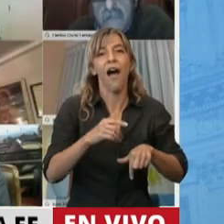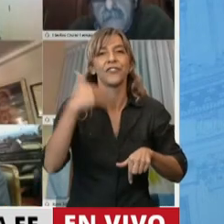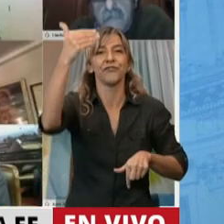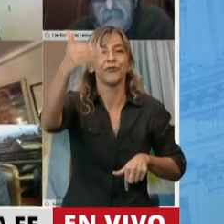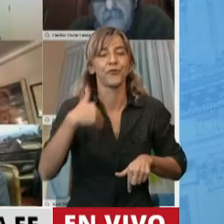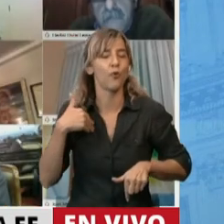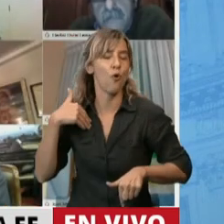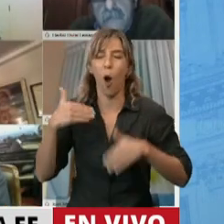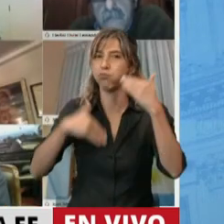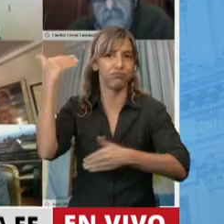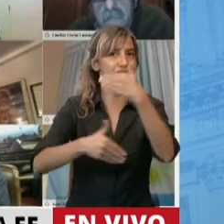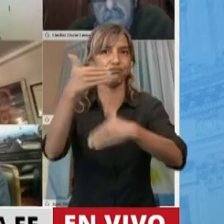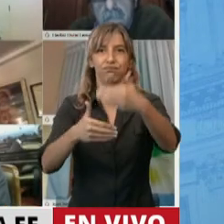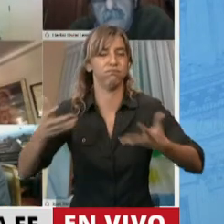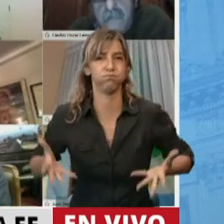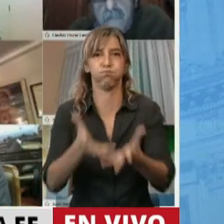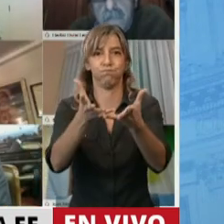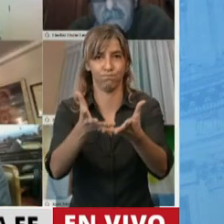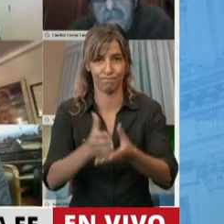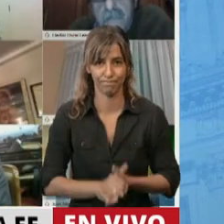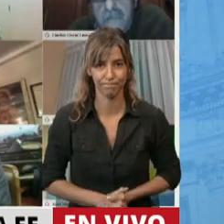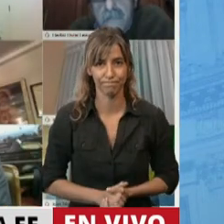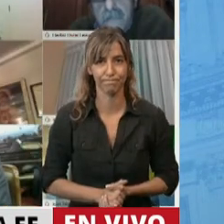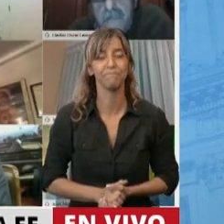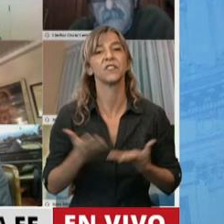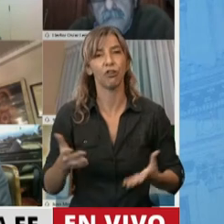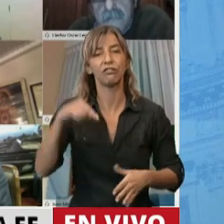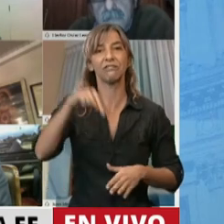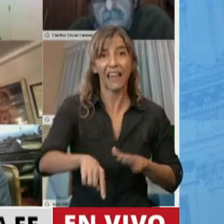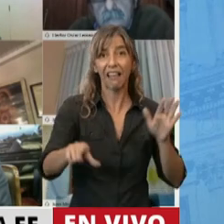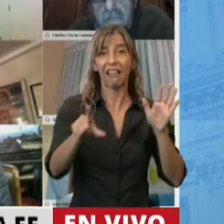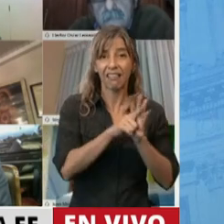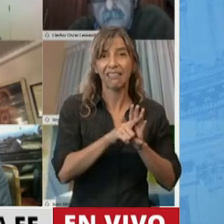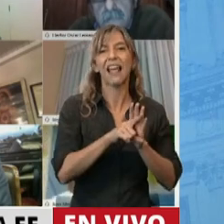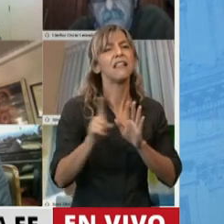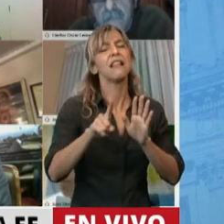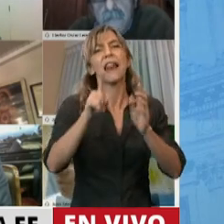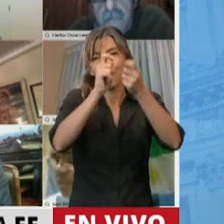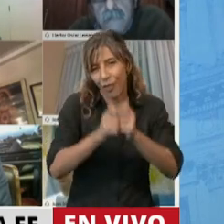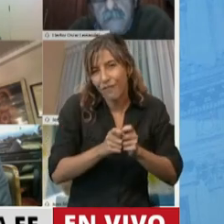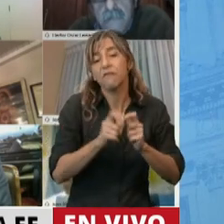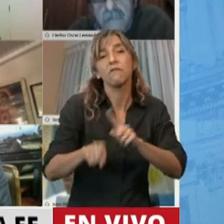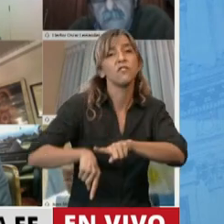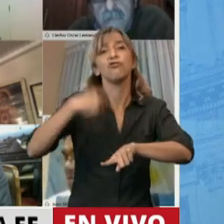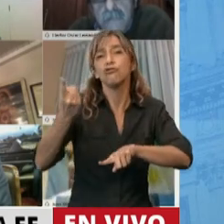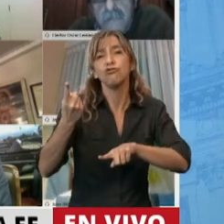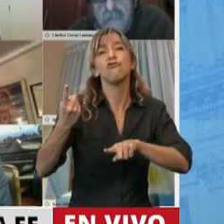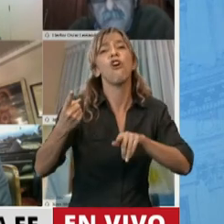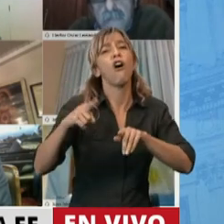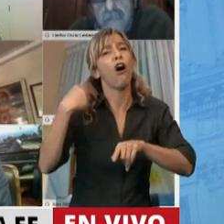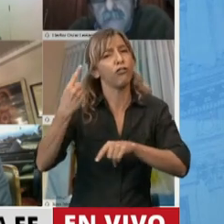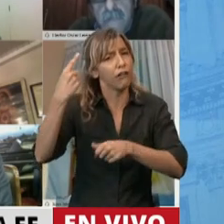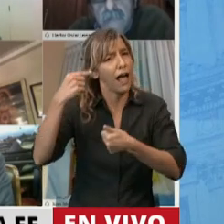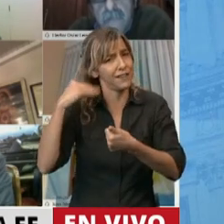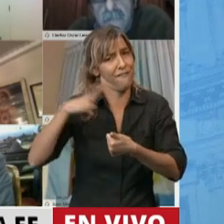Con estas herramientas, presidente, y termino diciendo esto, con esta herramienta y otras que tenemos que discutir en la Argentina, con la inteligencia